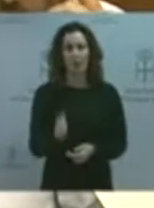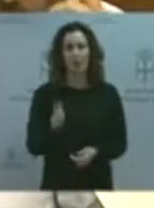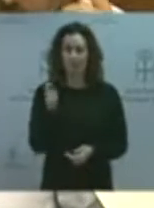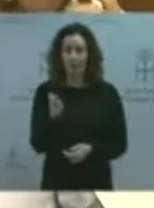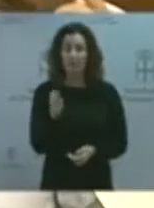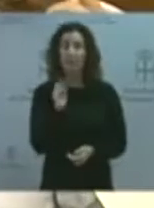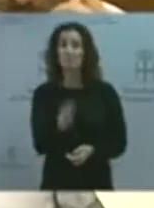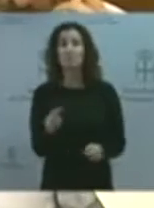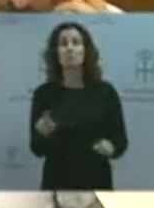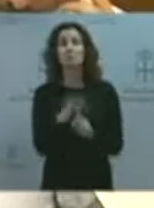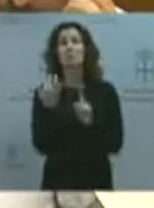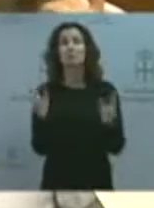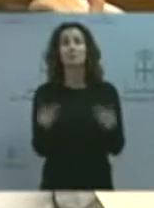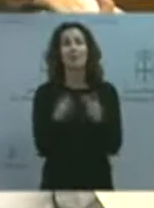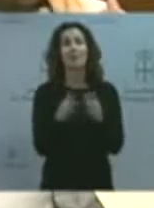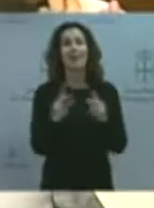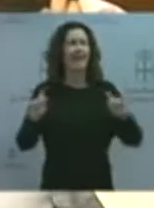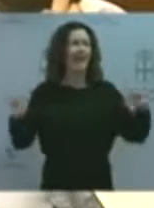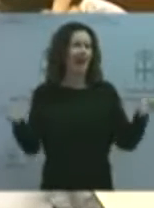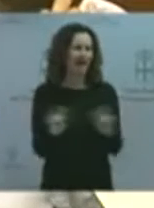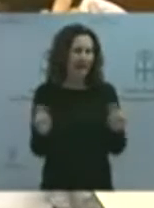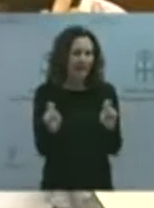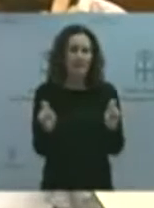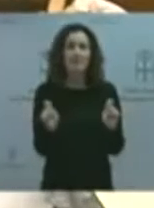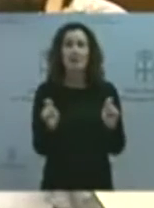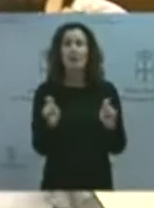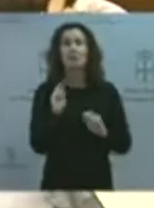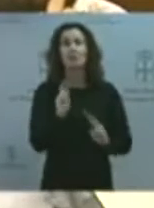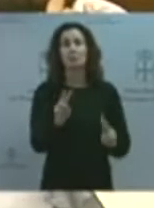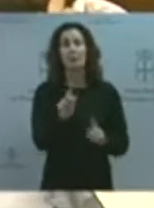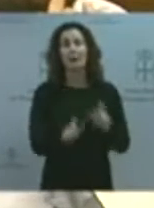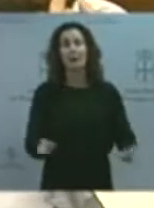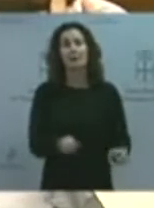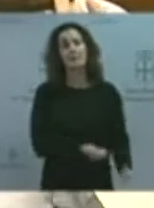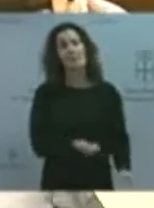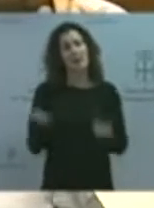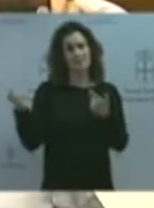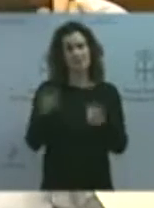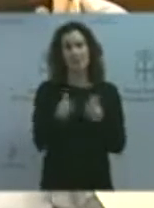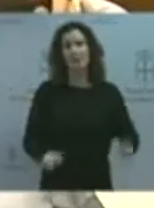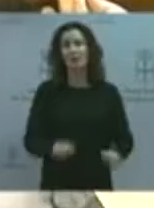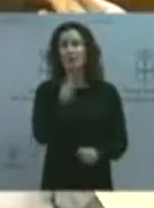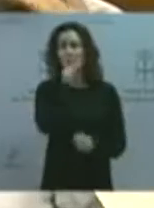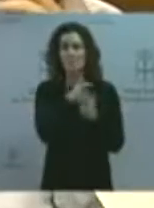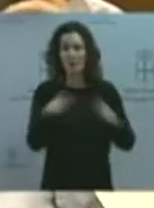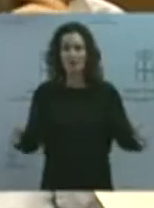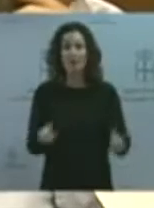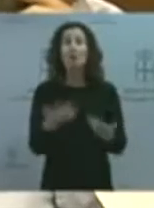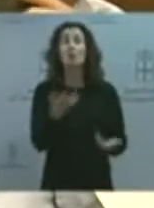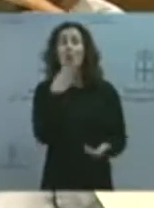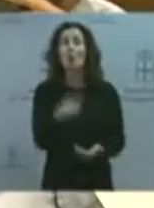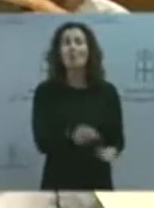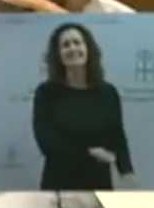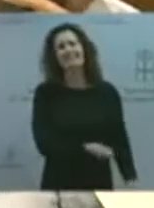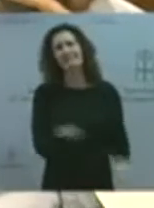punta de lanza son la despoblación y la emigración. Las pérdidas ocasionadas por la emigración juvenil asturiana se cifran en 2.000 millones